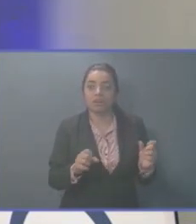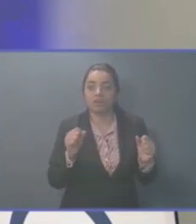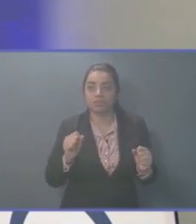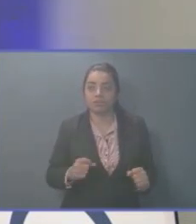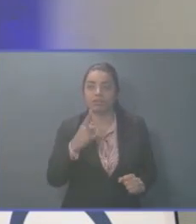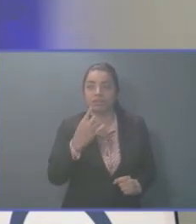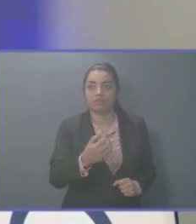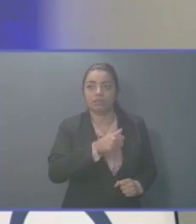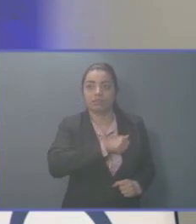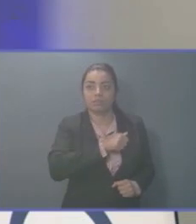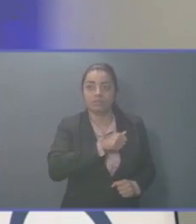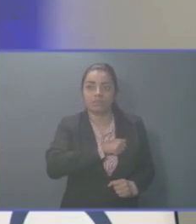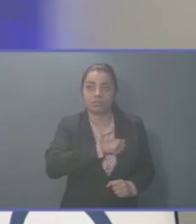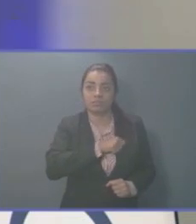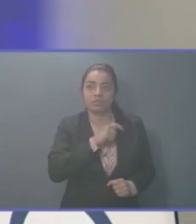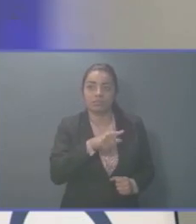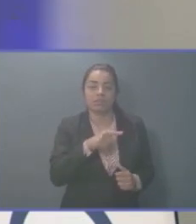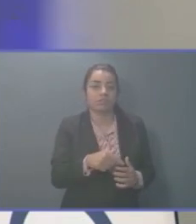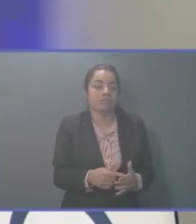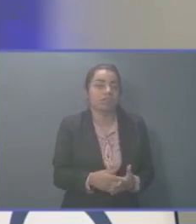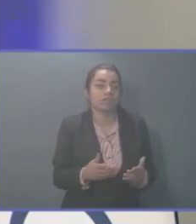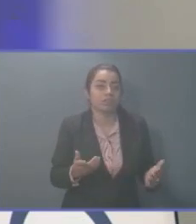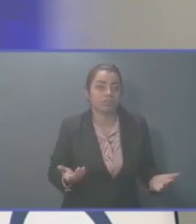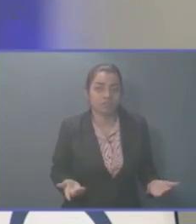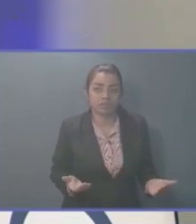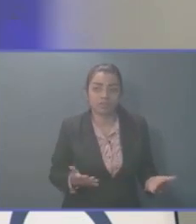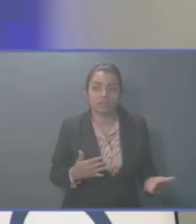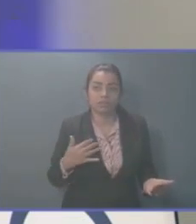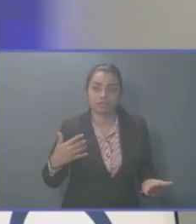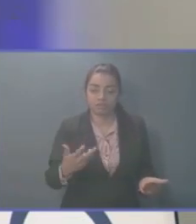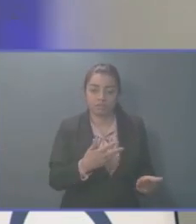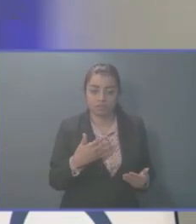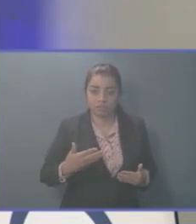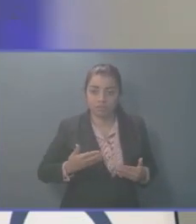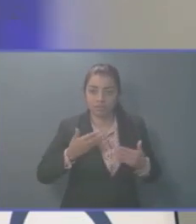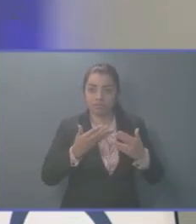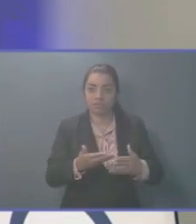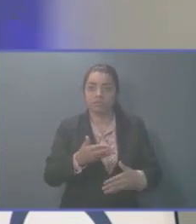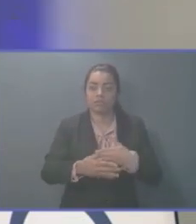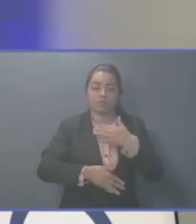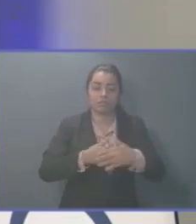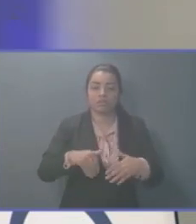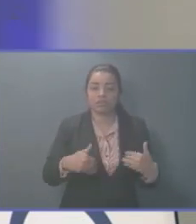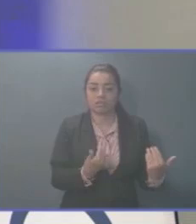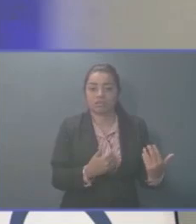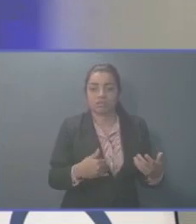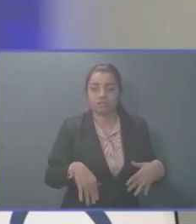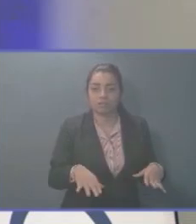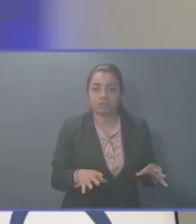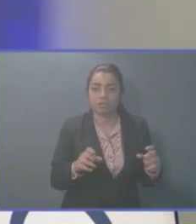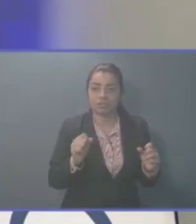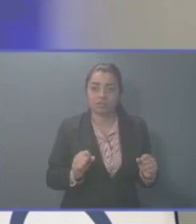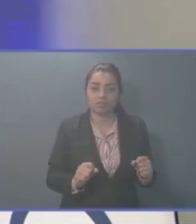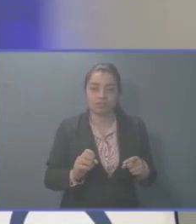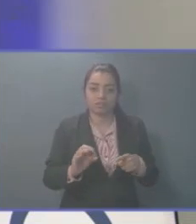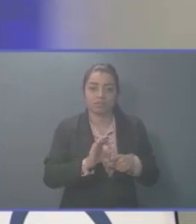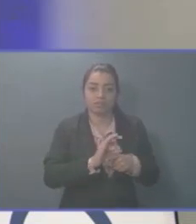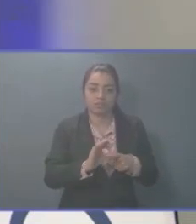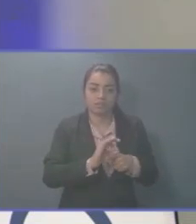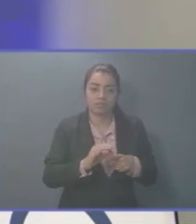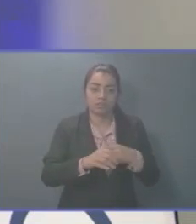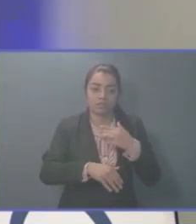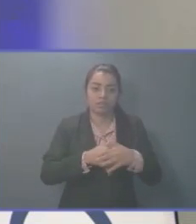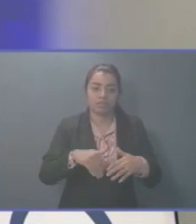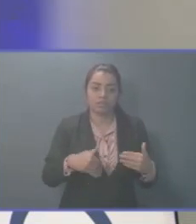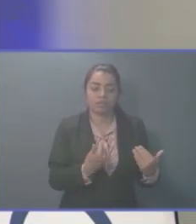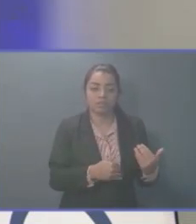responsables en, digamos, justamente aportar desde donde nos corresponde para el funcionamiento y el